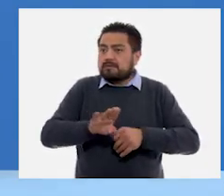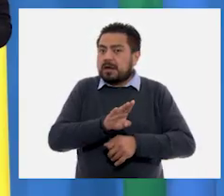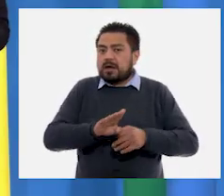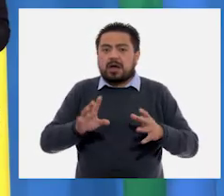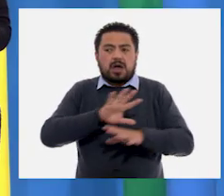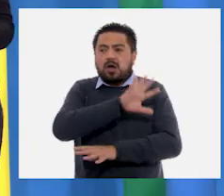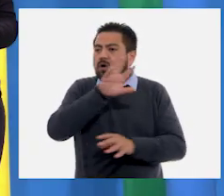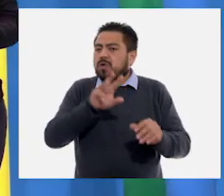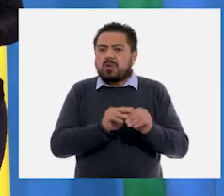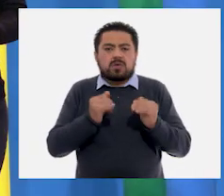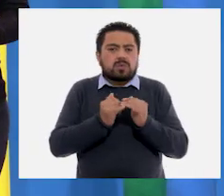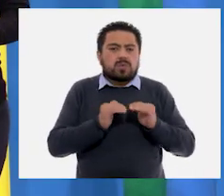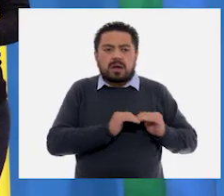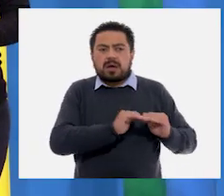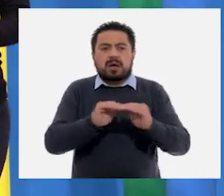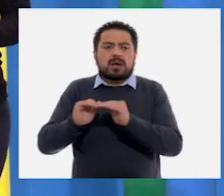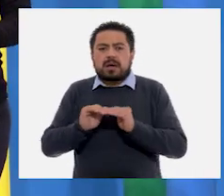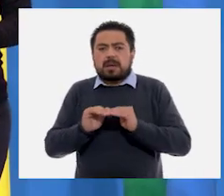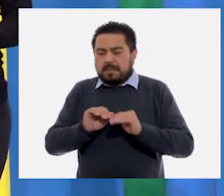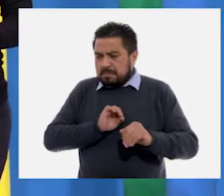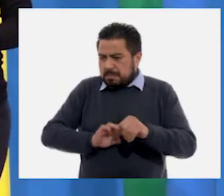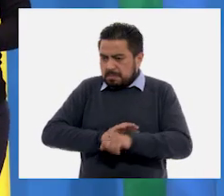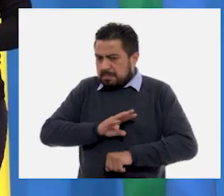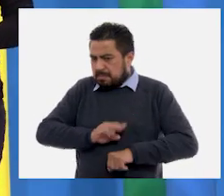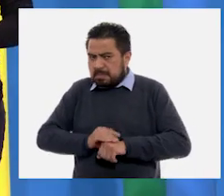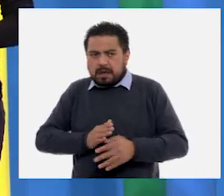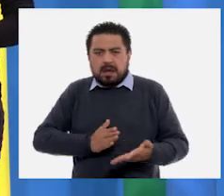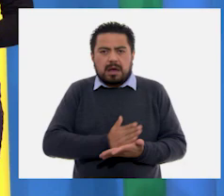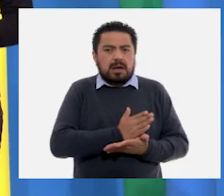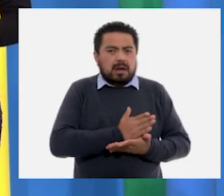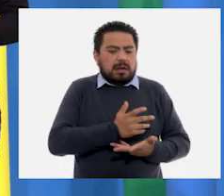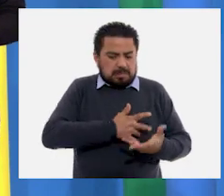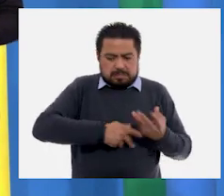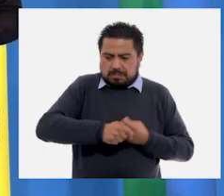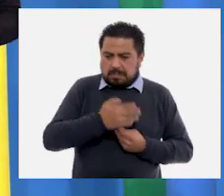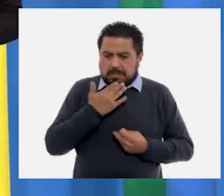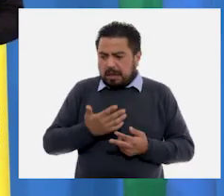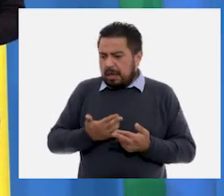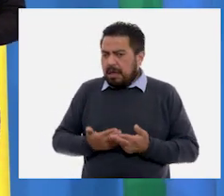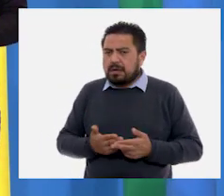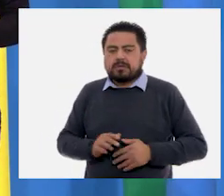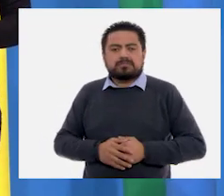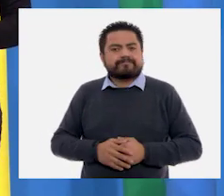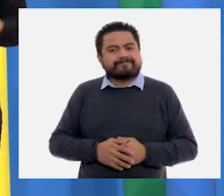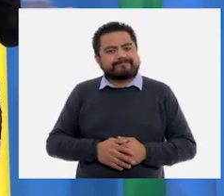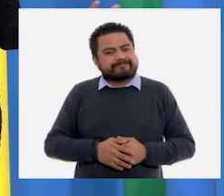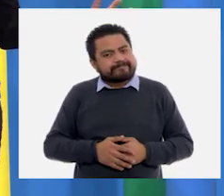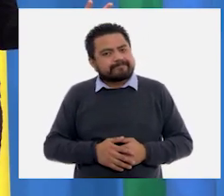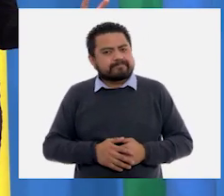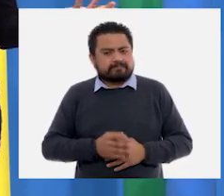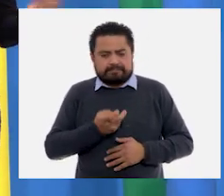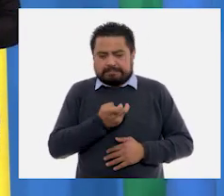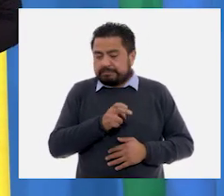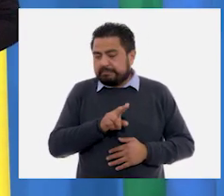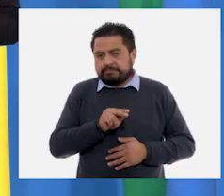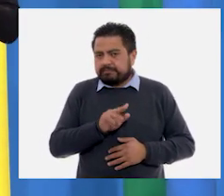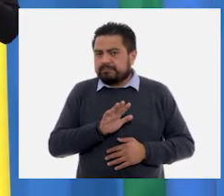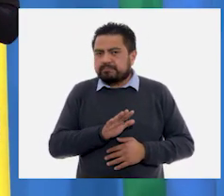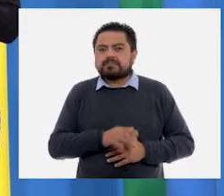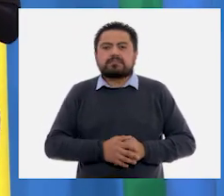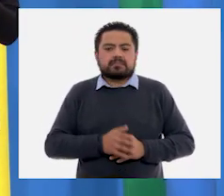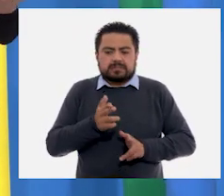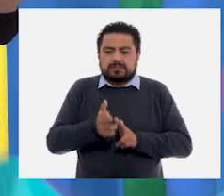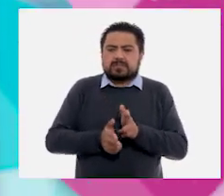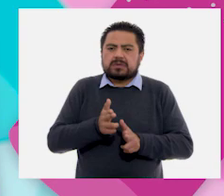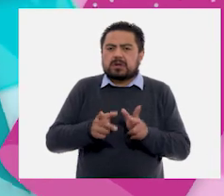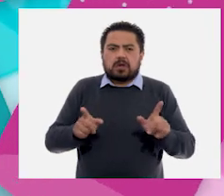todos por igual y les permitió tener cierta prosperidad, ¿no? No exactamente, Ton. El